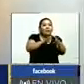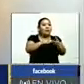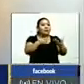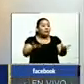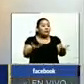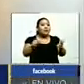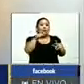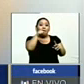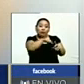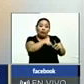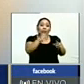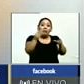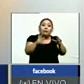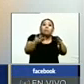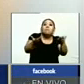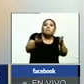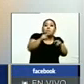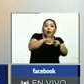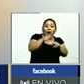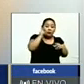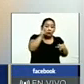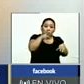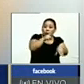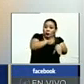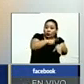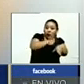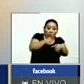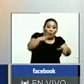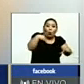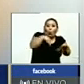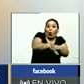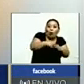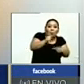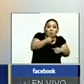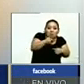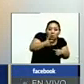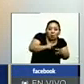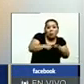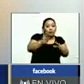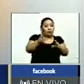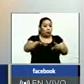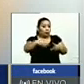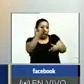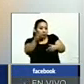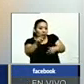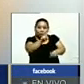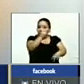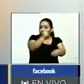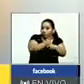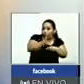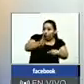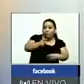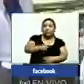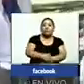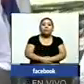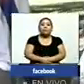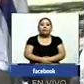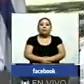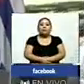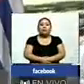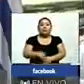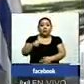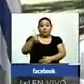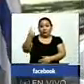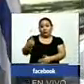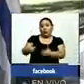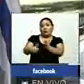cargadores, por lo que se le suma el delito en flagrancia de tenencia, portación y conducción ilegal de armas de fuego. El